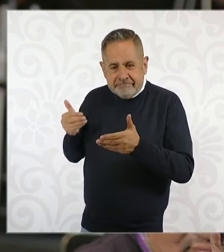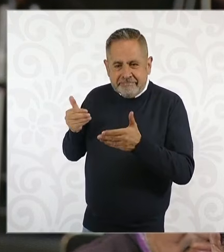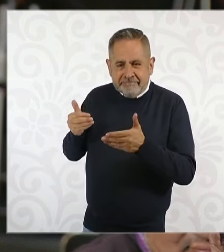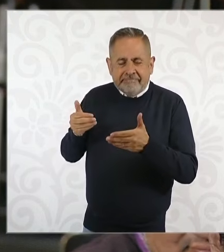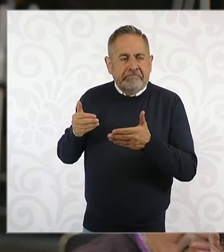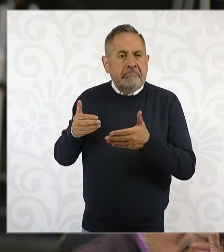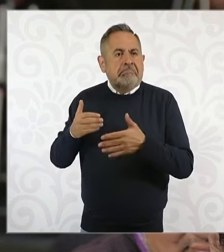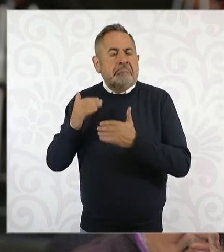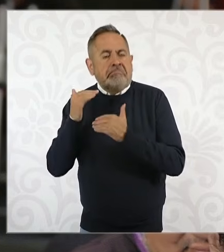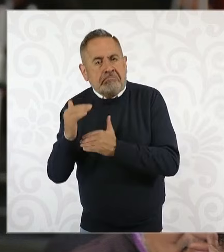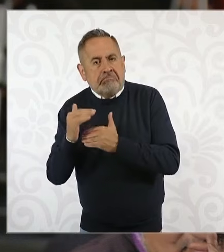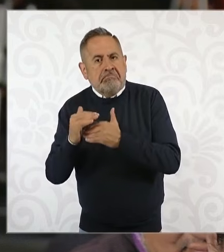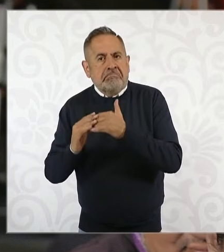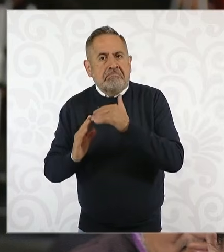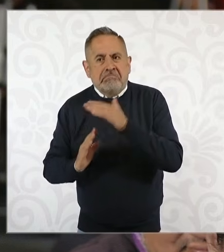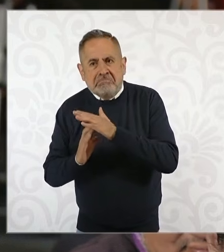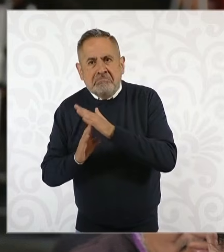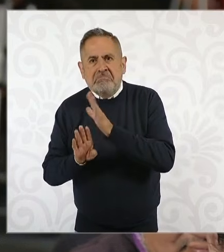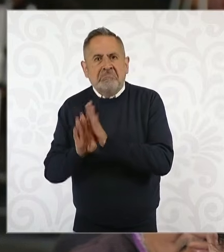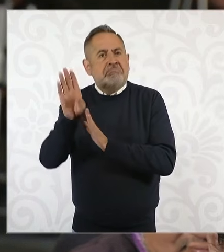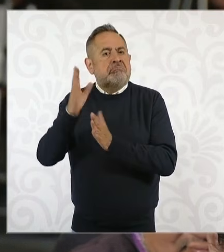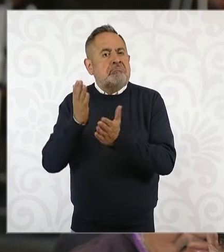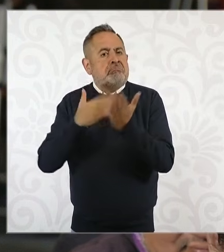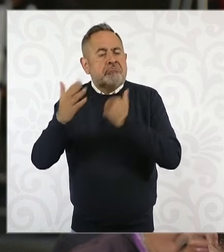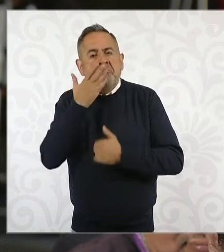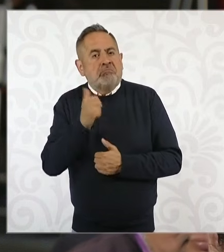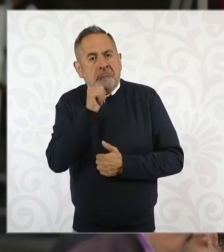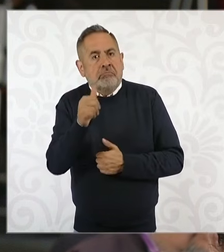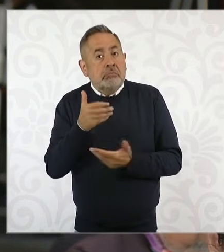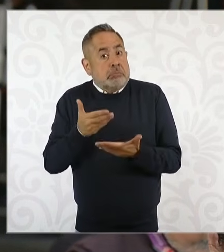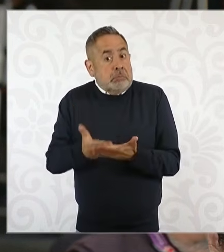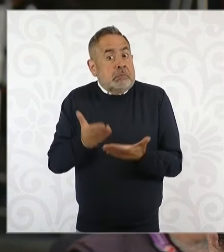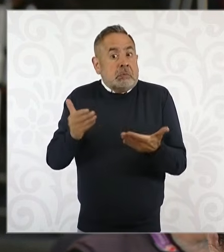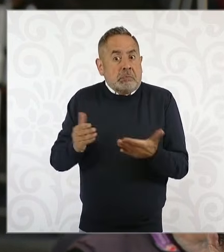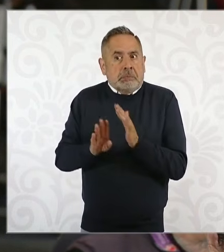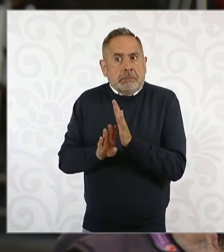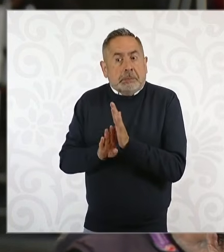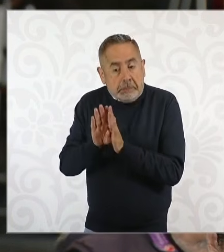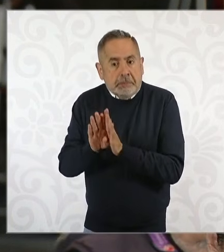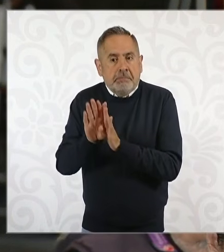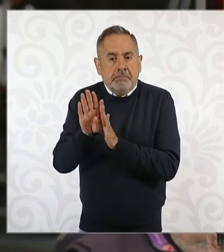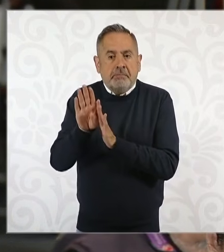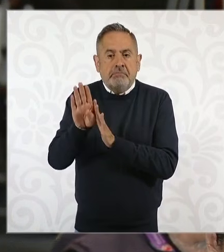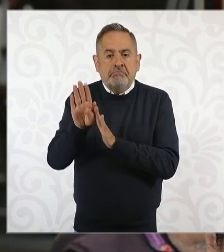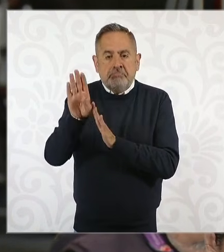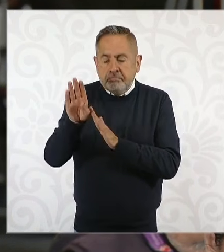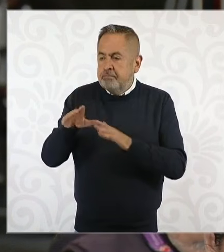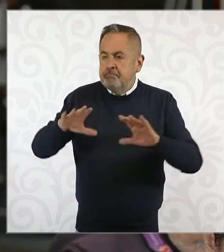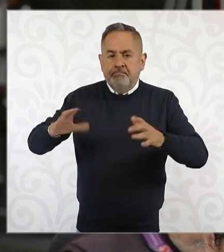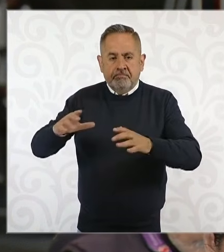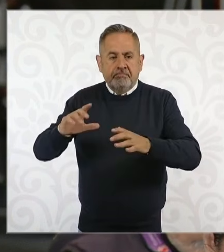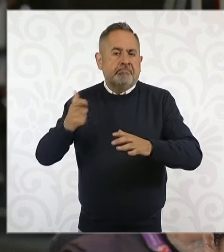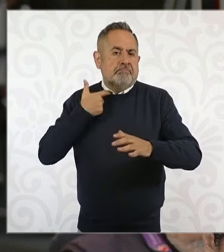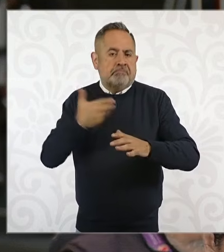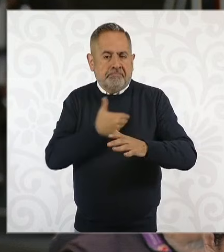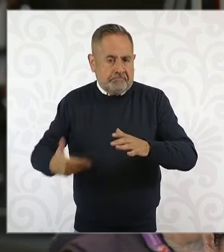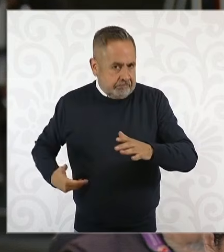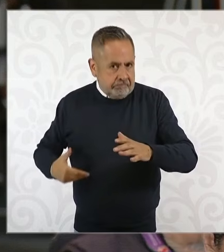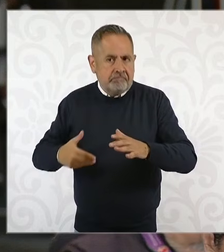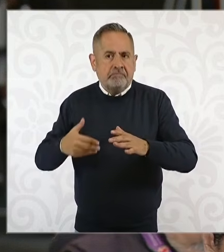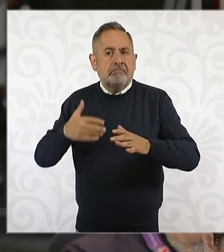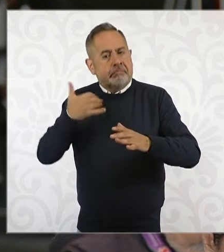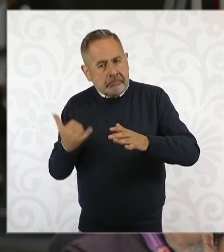encontrado estancada la petroquímica nacional, y ahora con su gobierno, con el gobierno del expresidente,